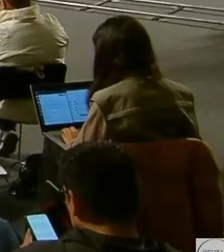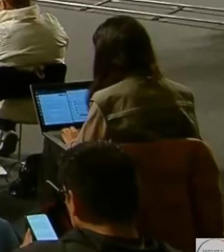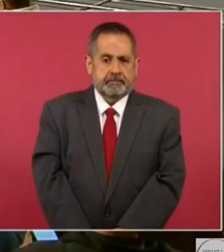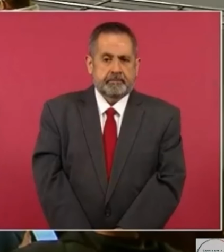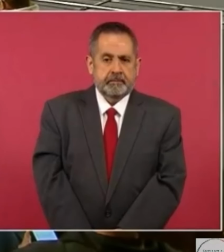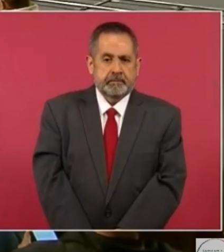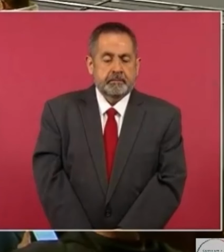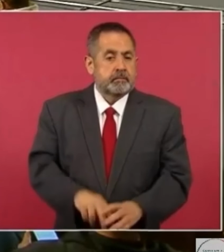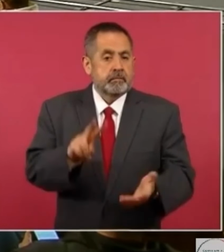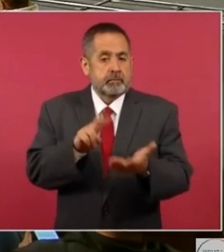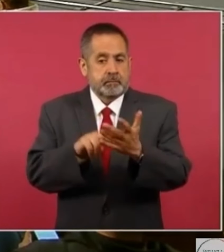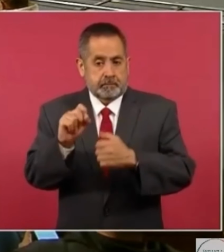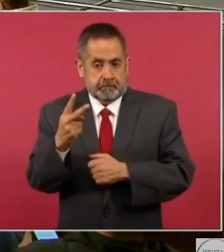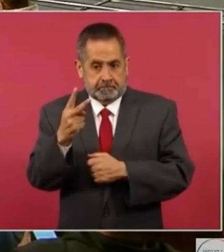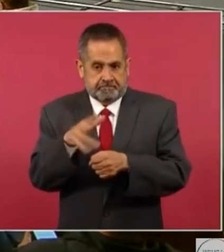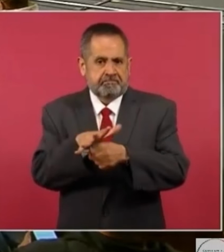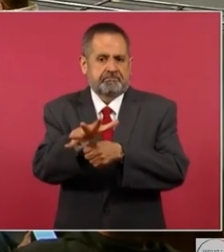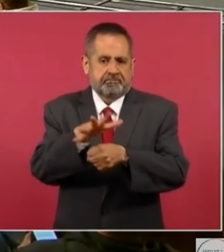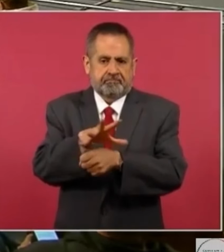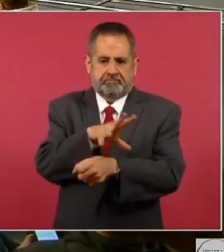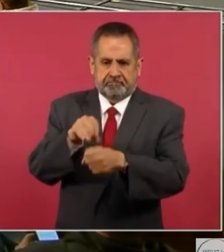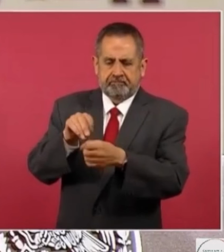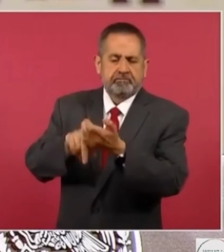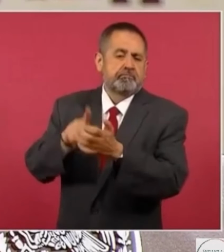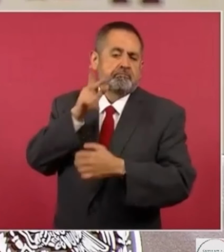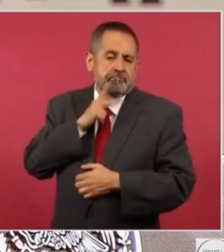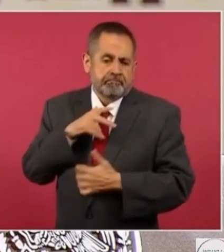fertilizantes correrá a cargo de Petróleos Mexicanos.